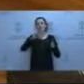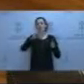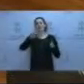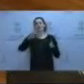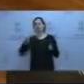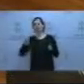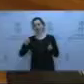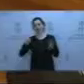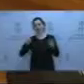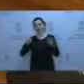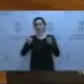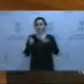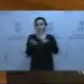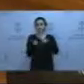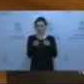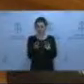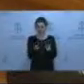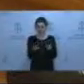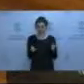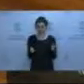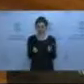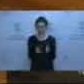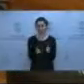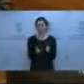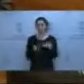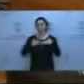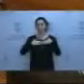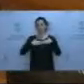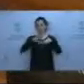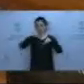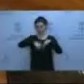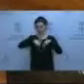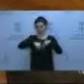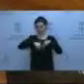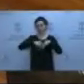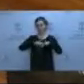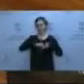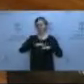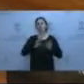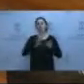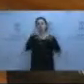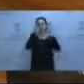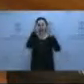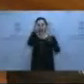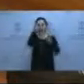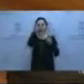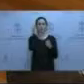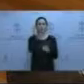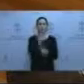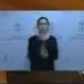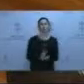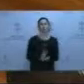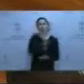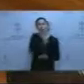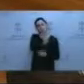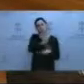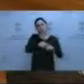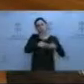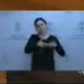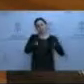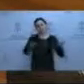que presenten la ratio mínima establecida en nuestra comunidad, que es de 4 alumnos, lo que, como sabe, es